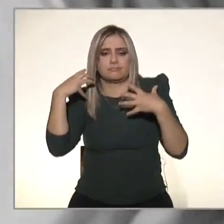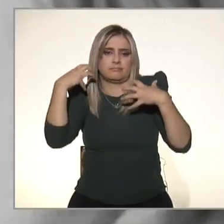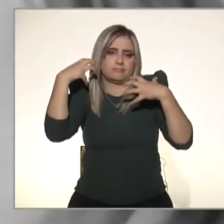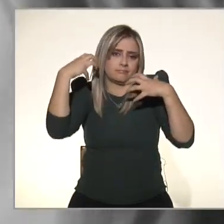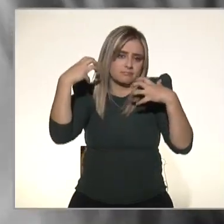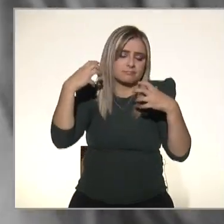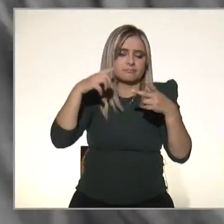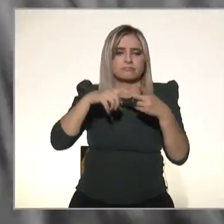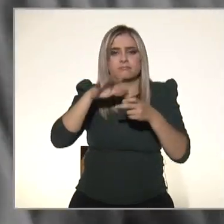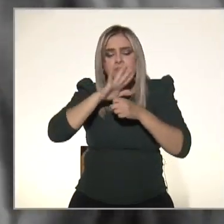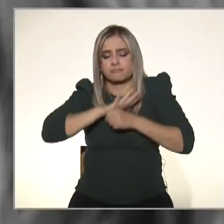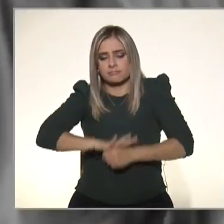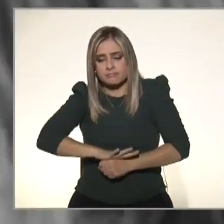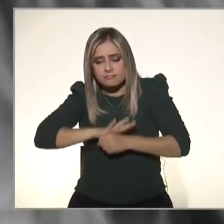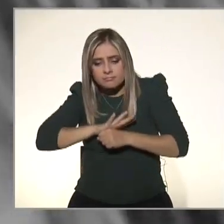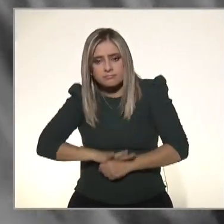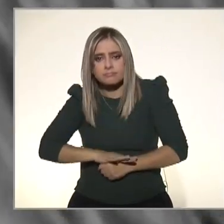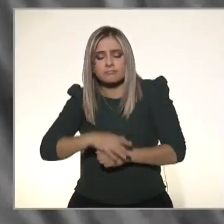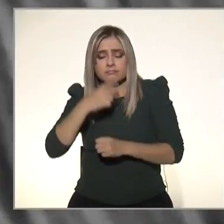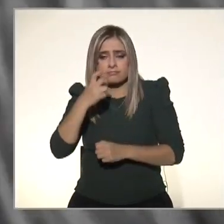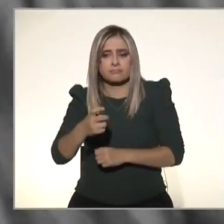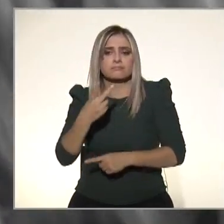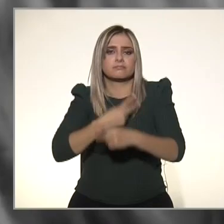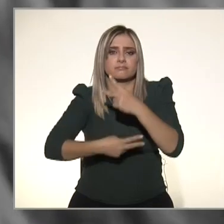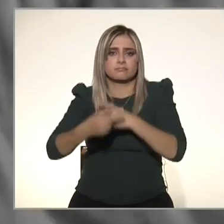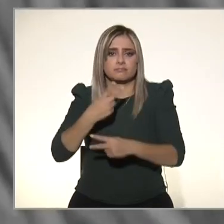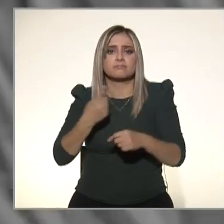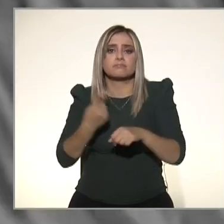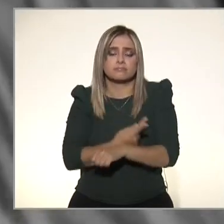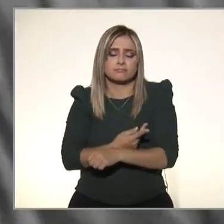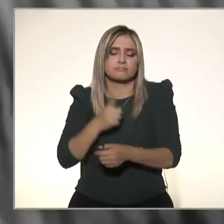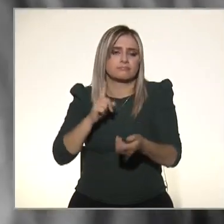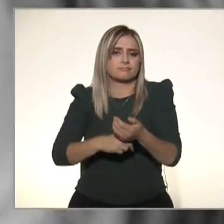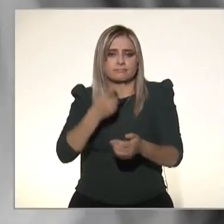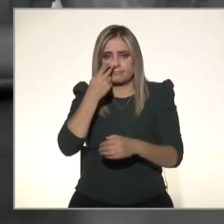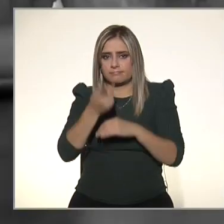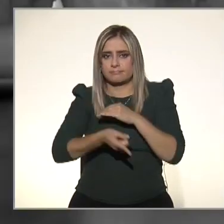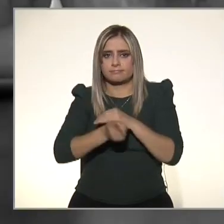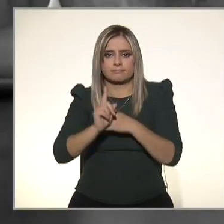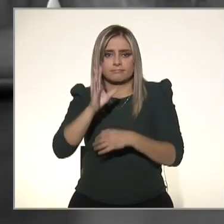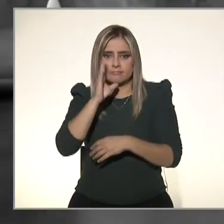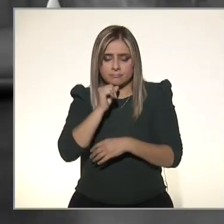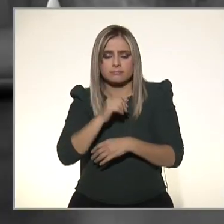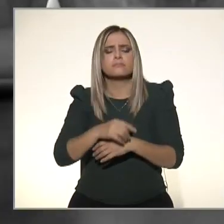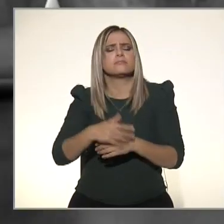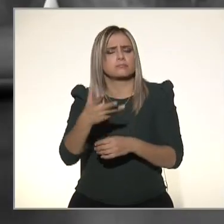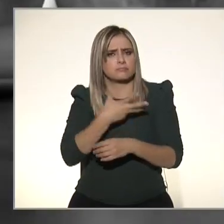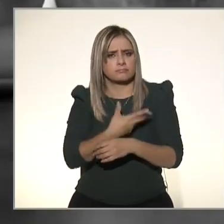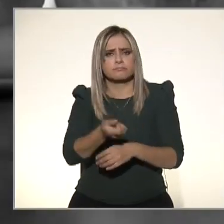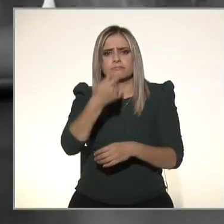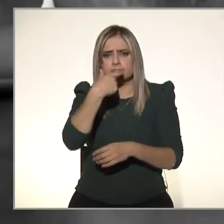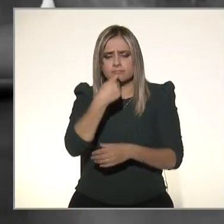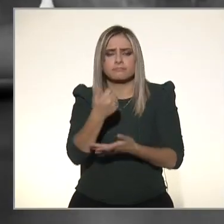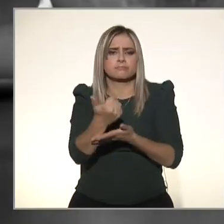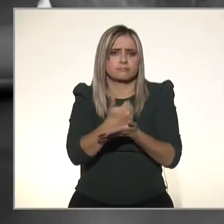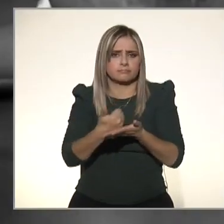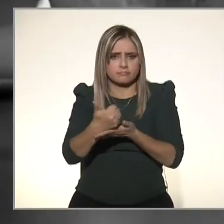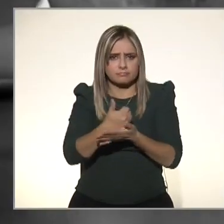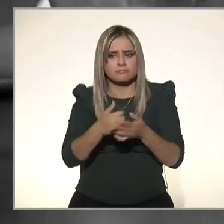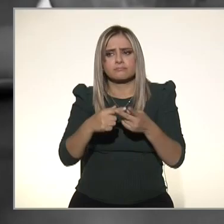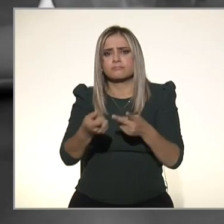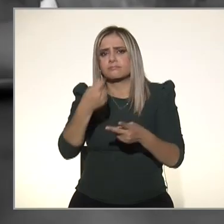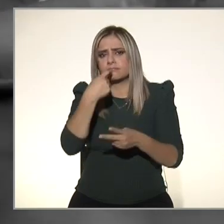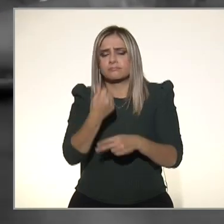como las presiones, siempre también es un factor muy importante. Hay tratamientos como la pastilla azul, como la